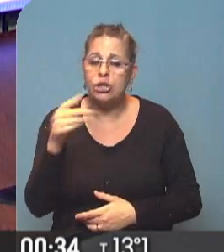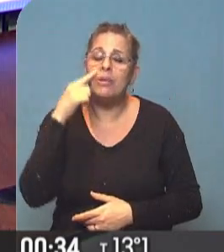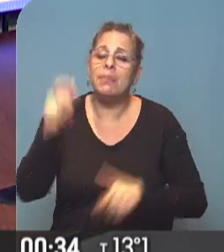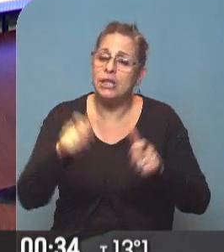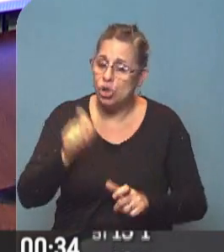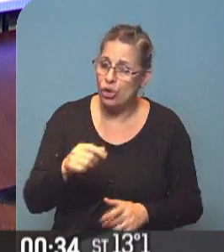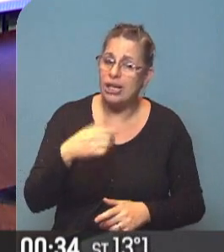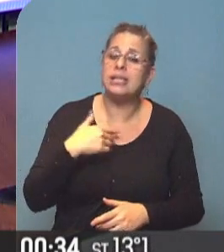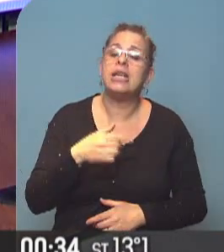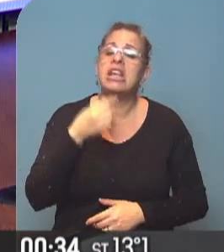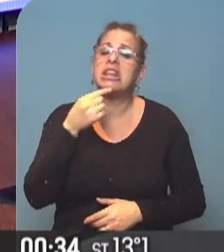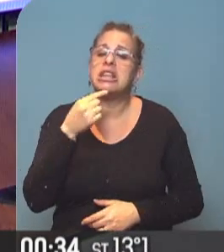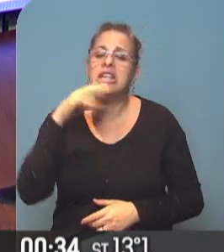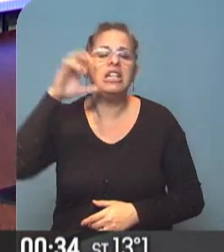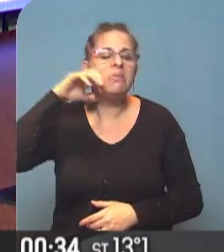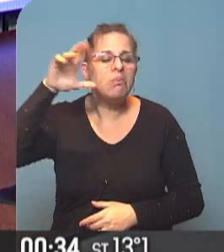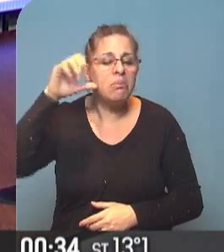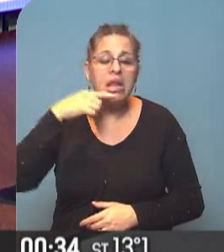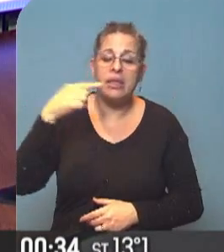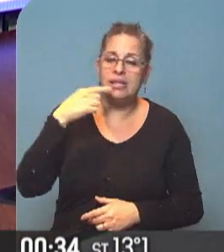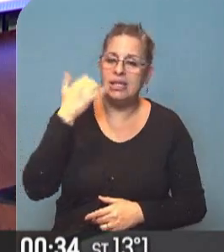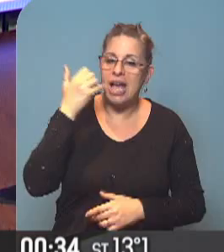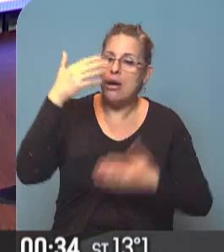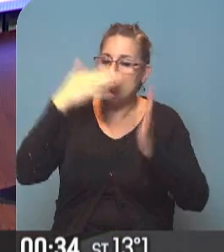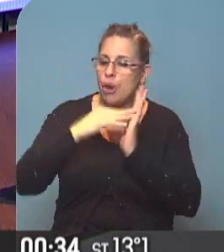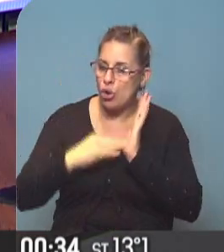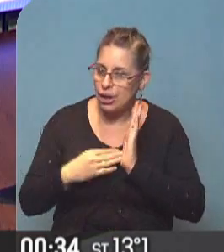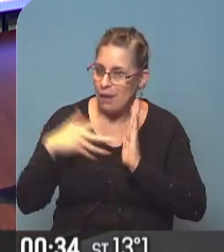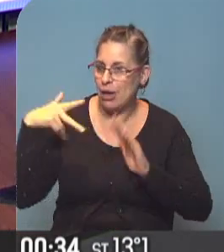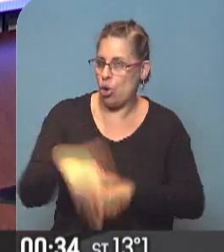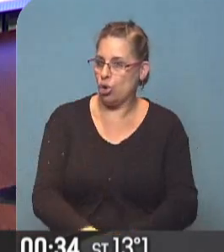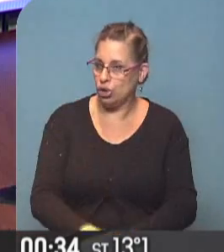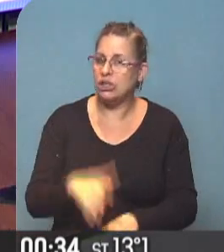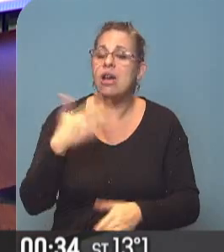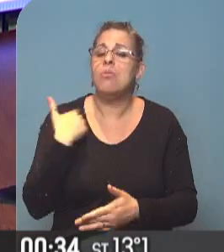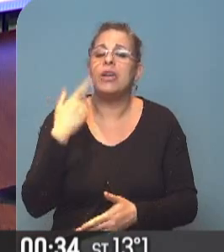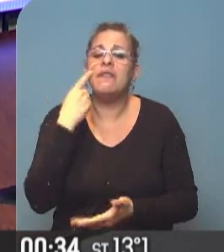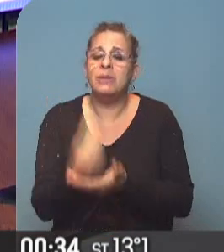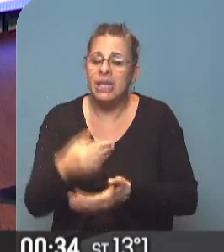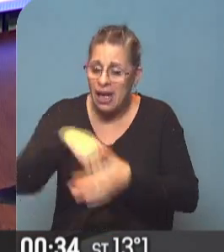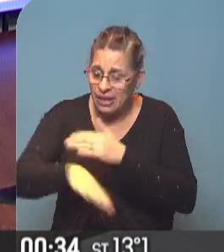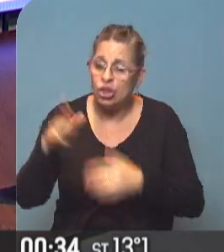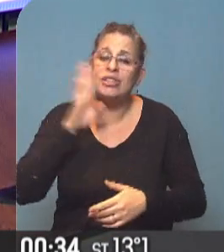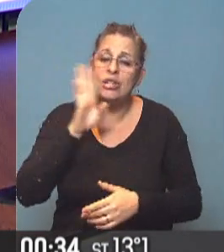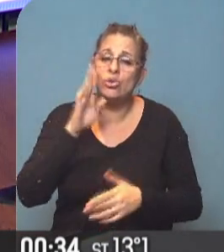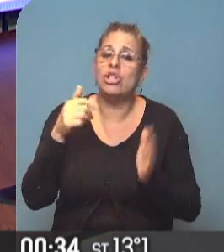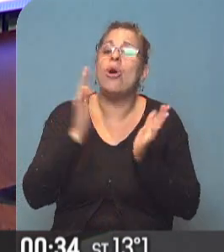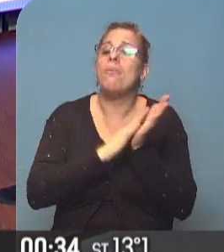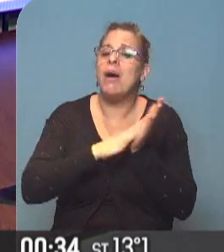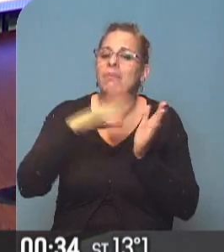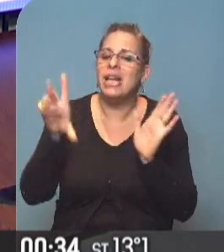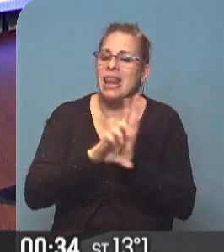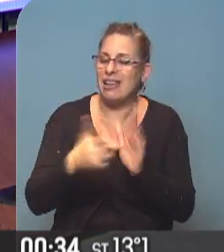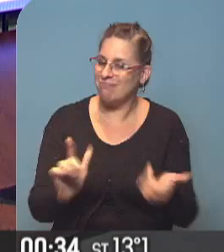a derogar de alguna manera o ya le puso fin al programa que les permite quedarse en los Estados Unidos sin papeles. Se trata de jóvenes que ingresaron cuando